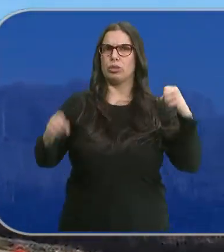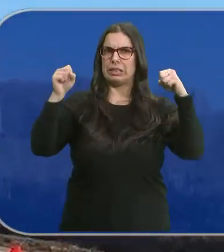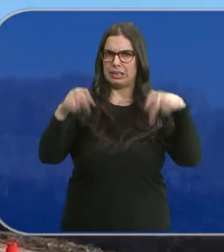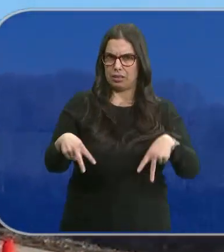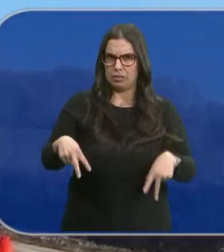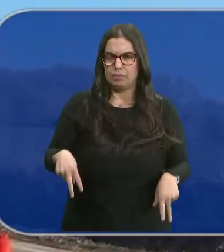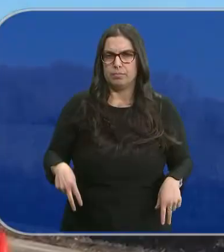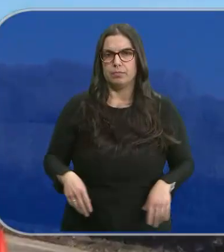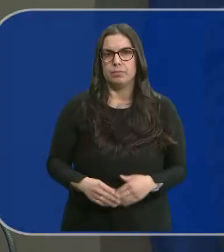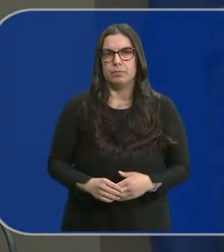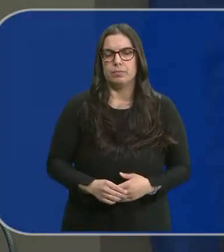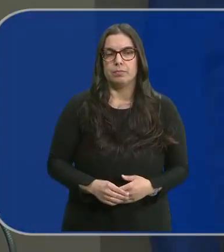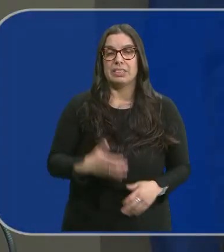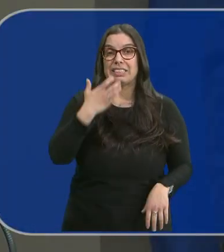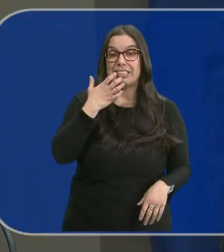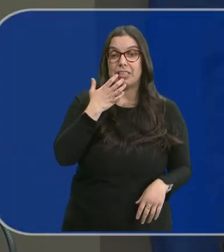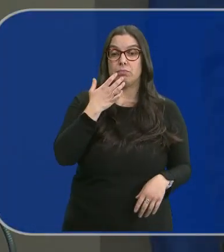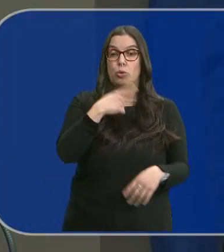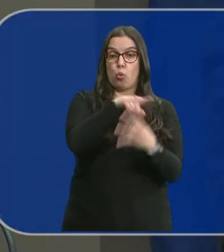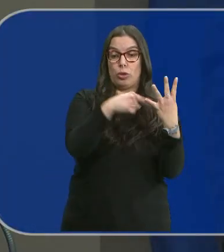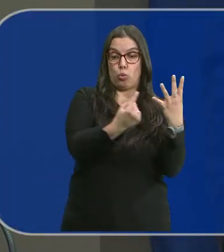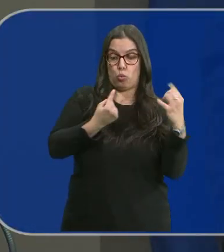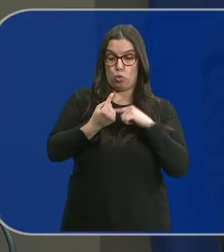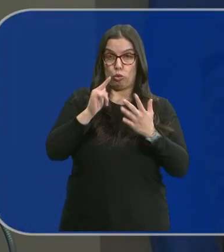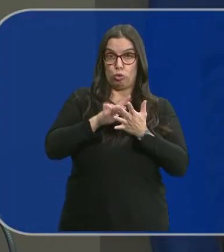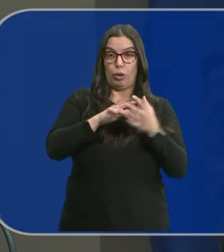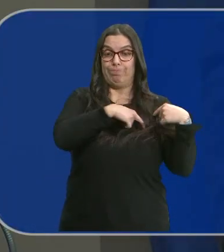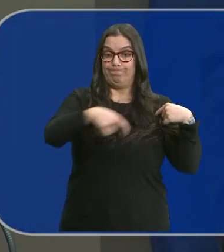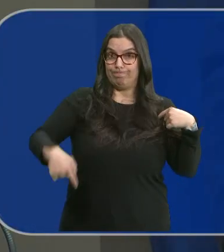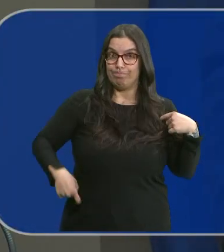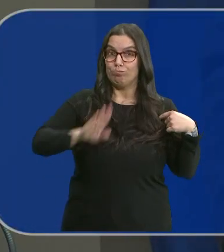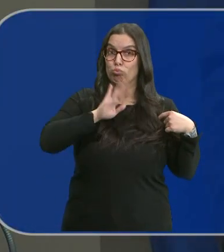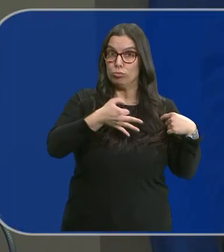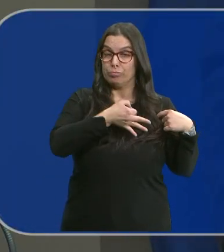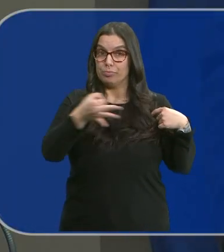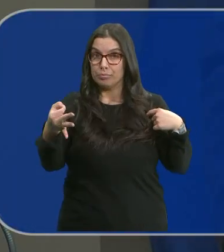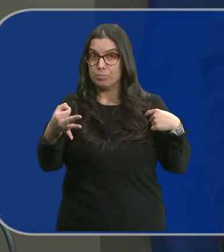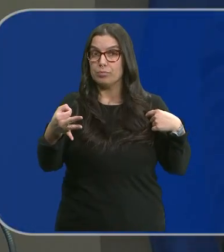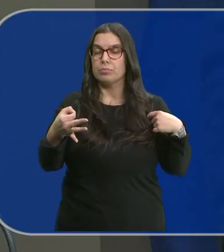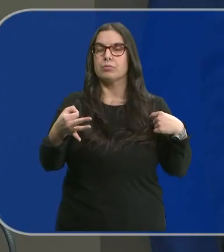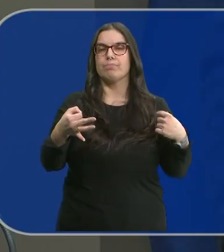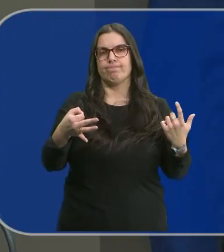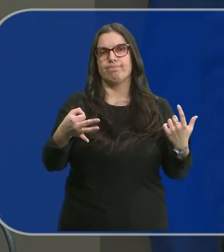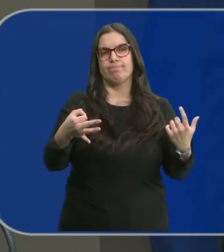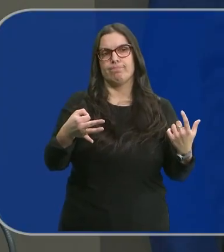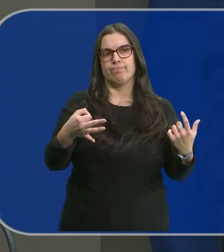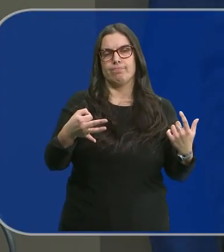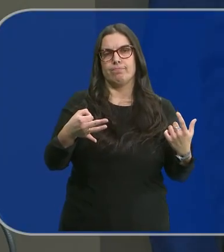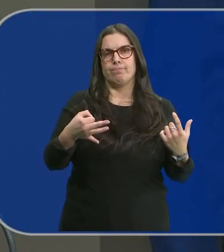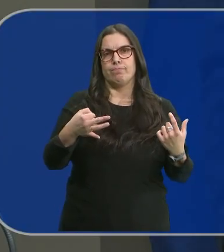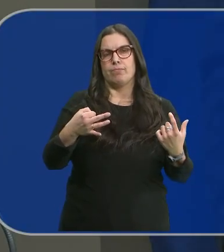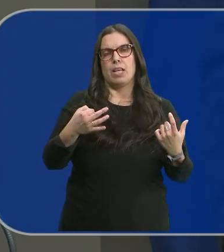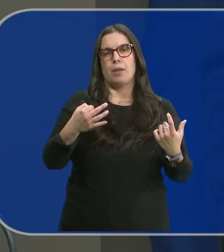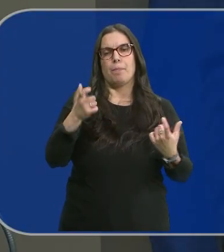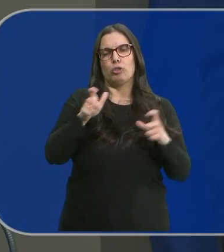el cinturón de seguridad. De haber utilizado los elementos de seguridad adecuados a cada tipo de vehículo, decenas de